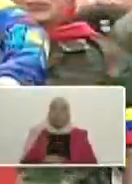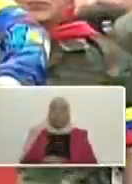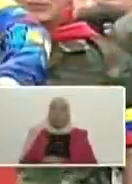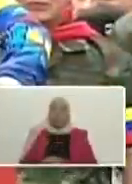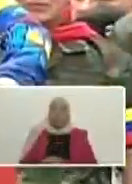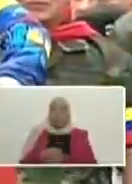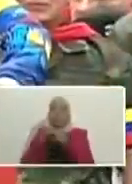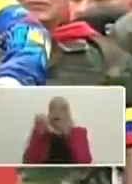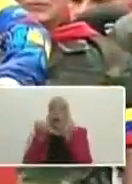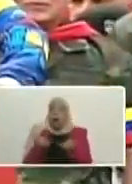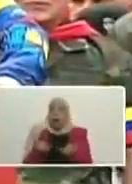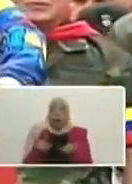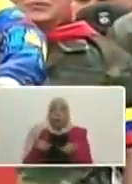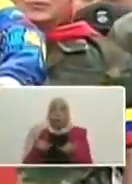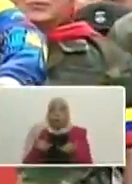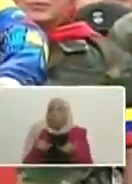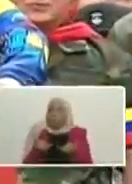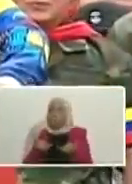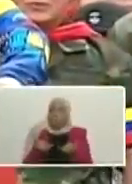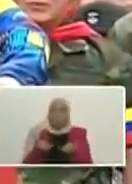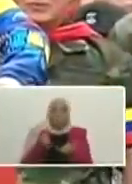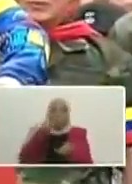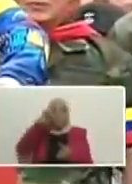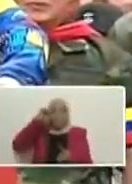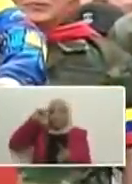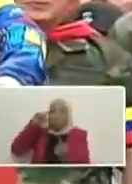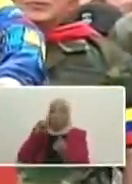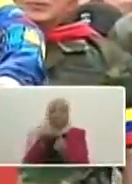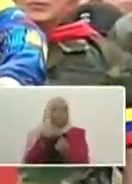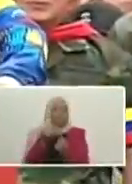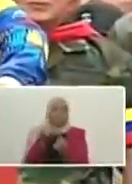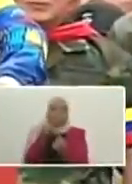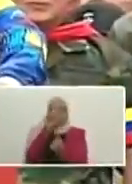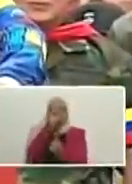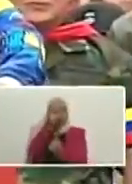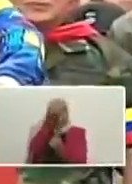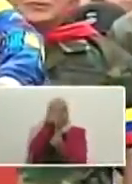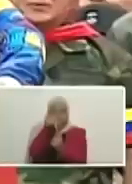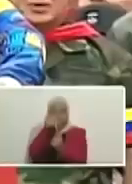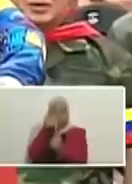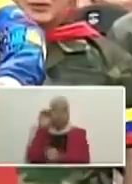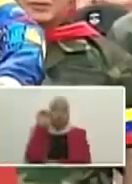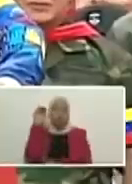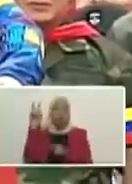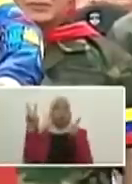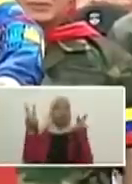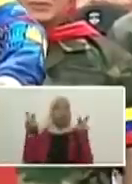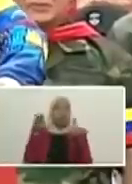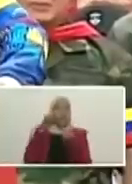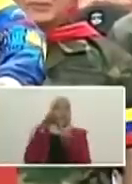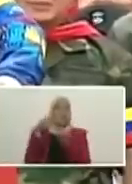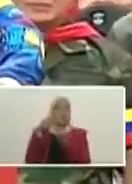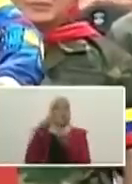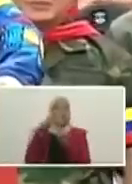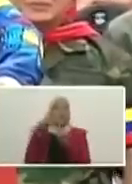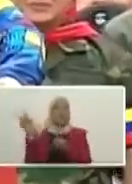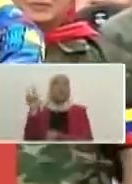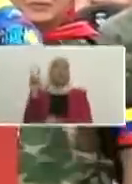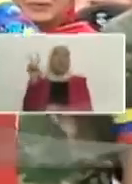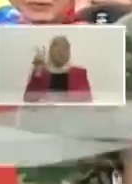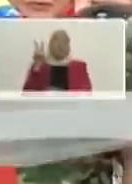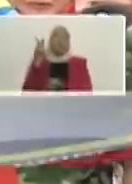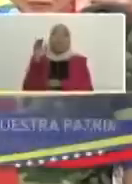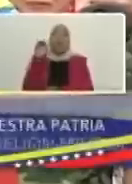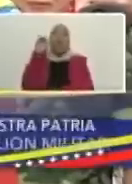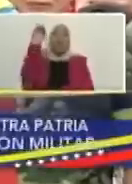por ahora no fue posible, pero vendrán nuevas situaciones y el país se